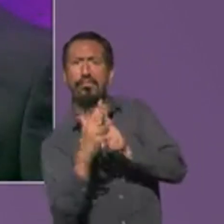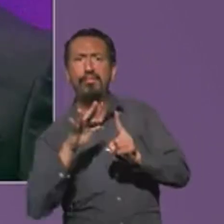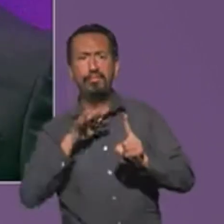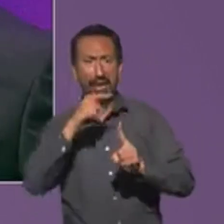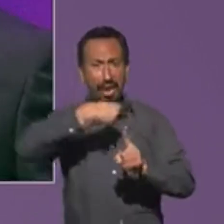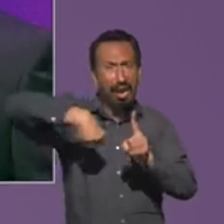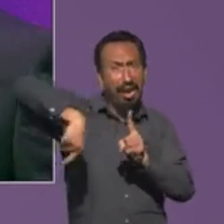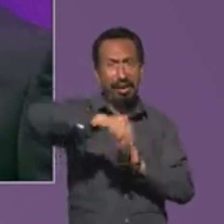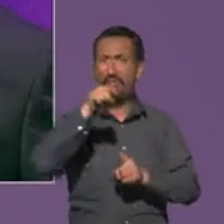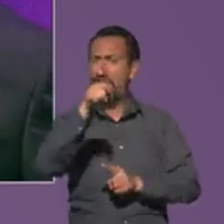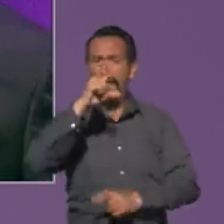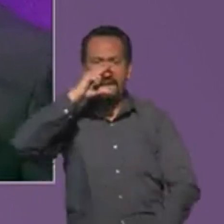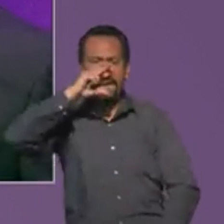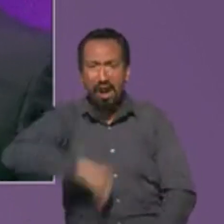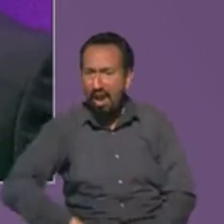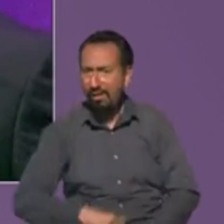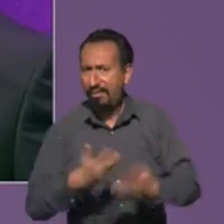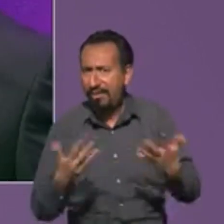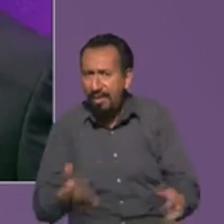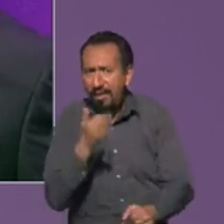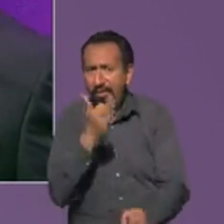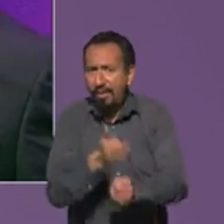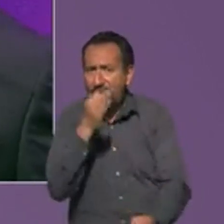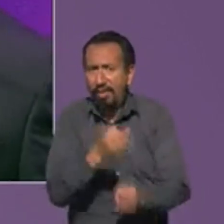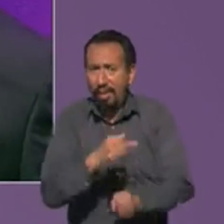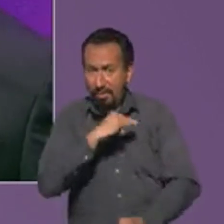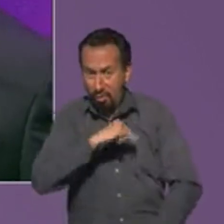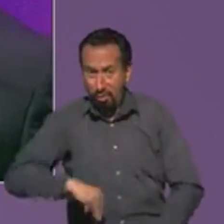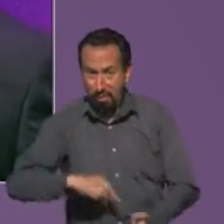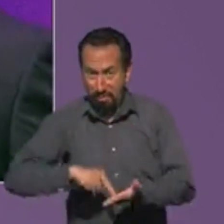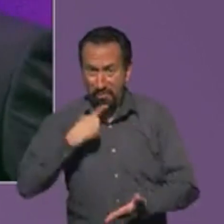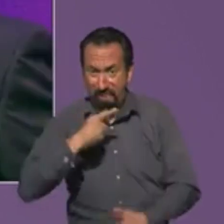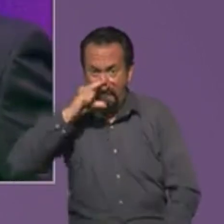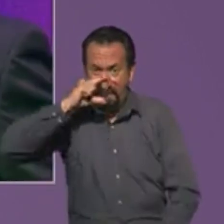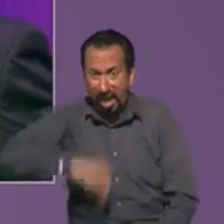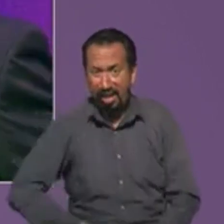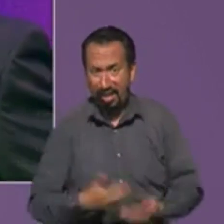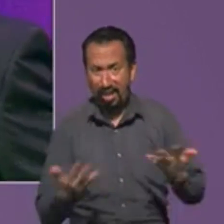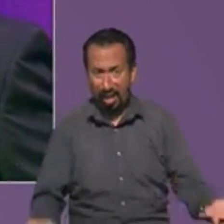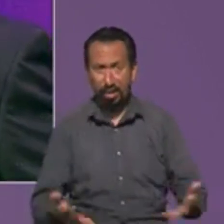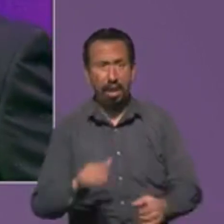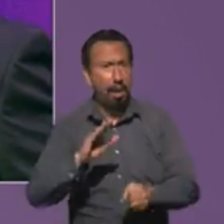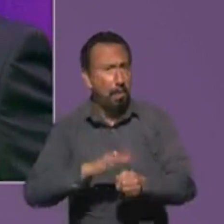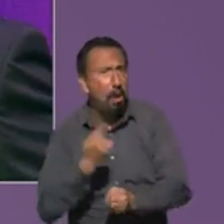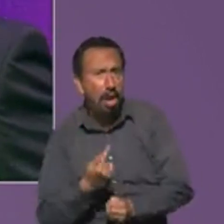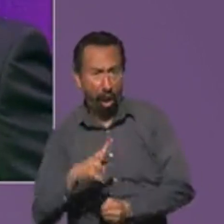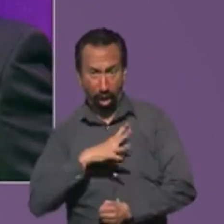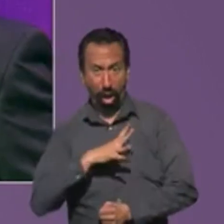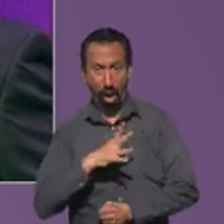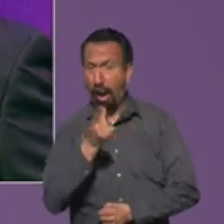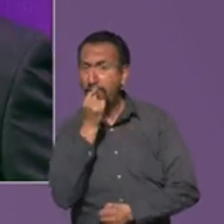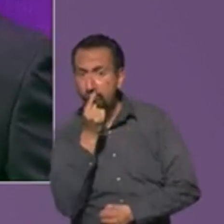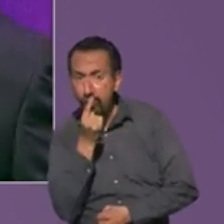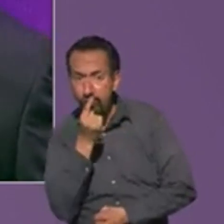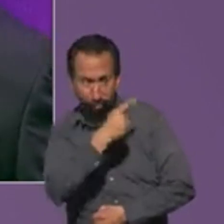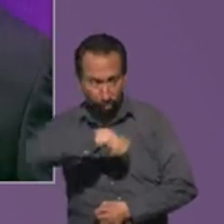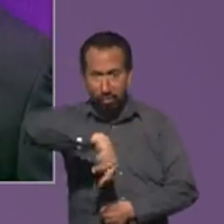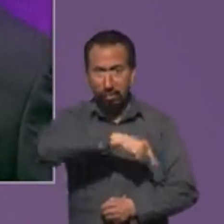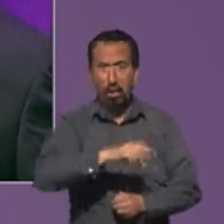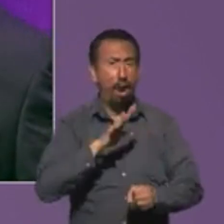del desastre del fracaso que tienes hoy en el en Celaya si hay un solo elemento de lo que